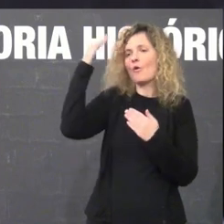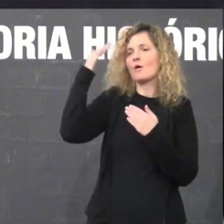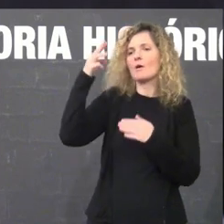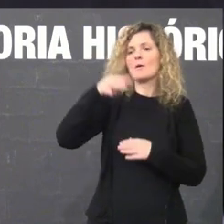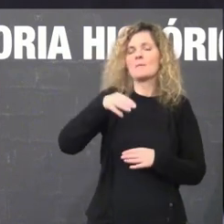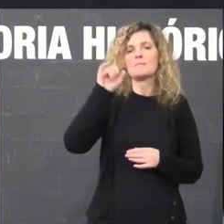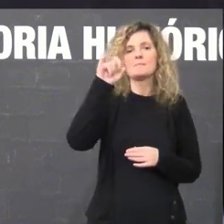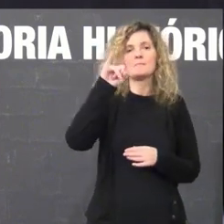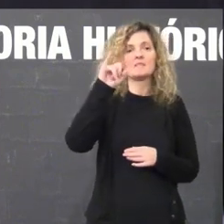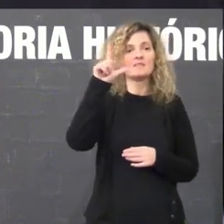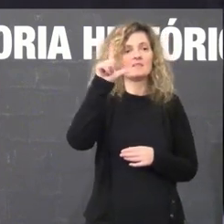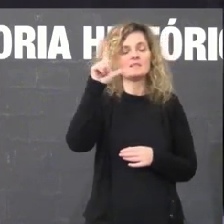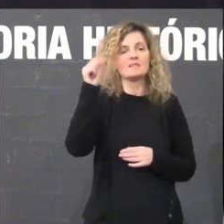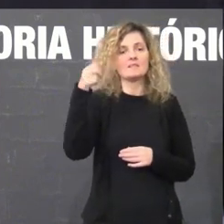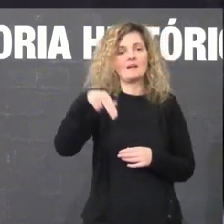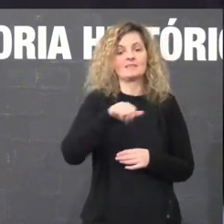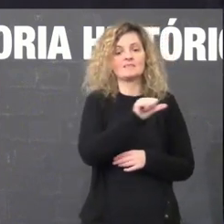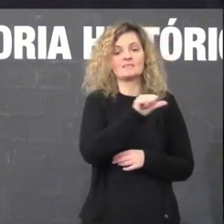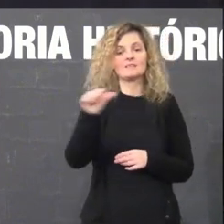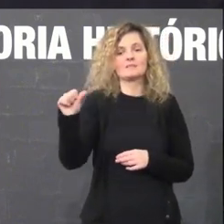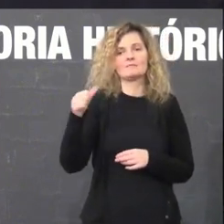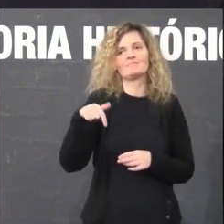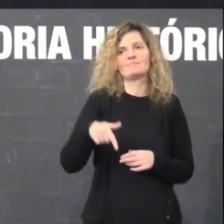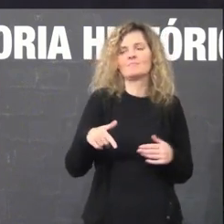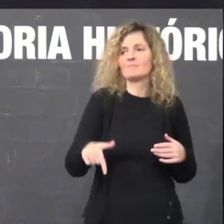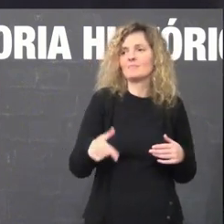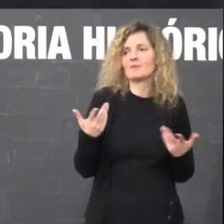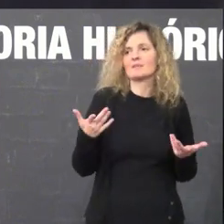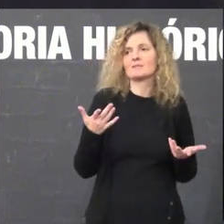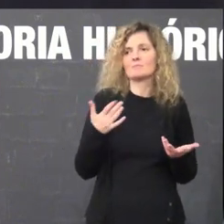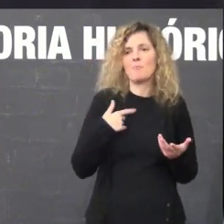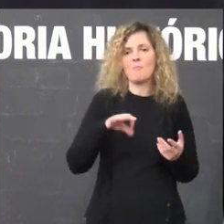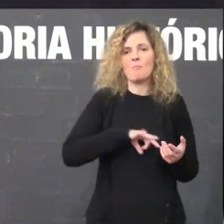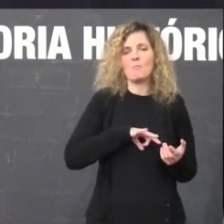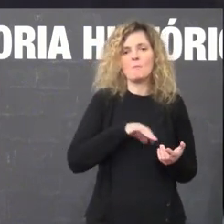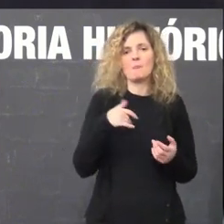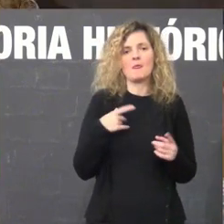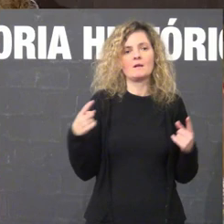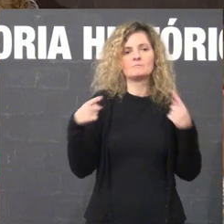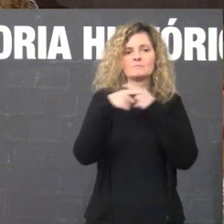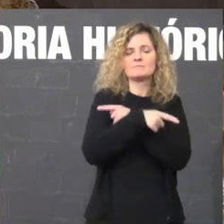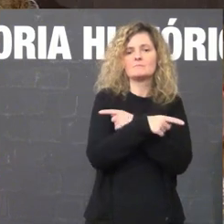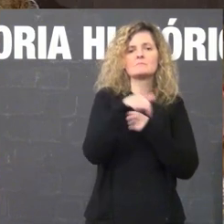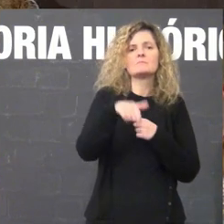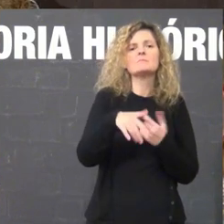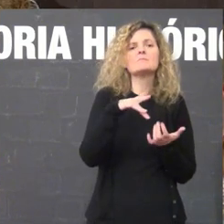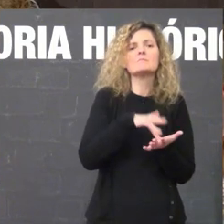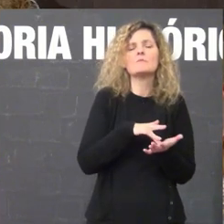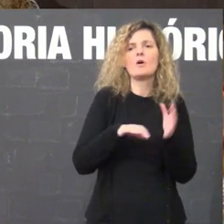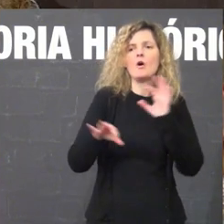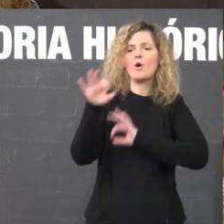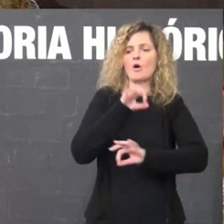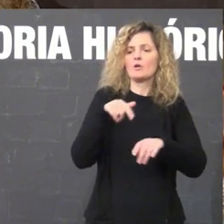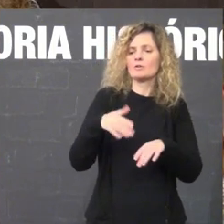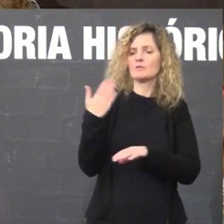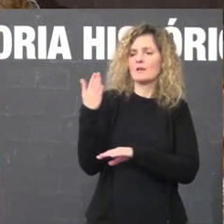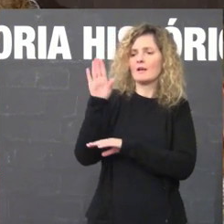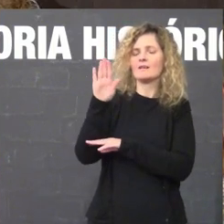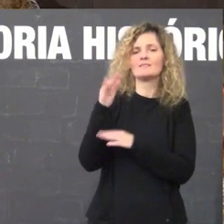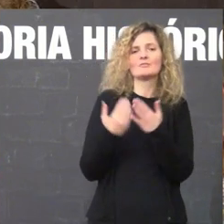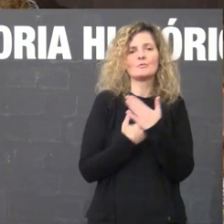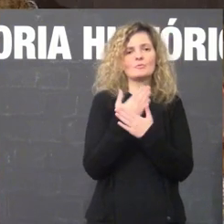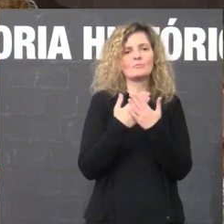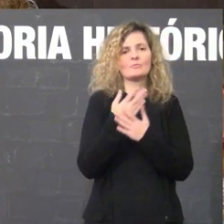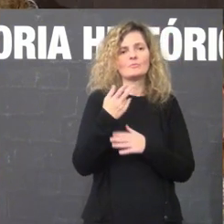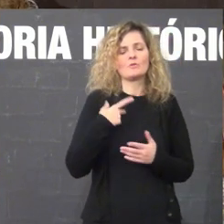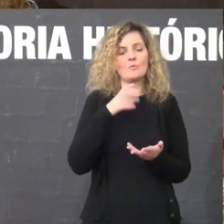a miyana strike esta semana y aquí Bueno pues en pontevedra se está organizando este acto y estas jornadas